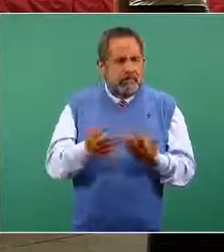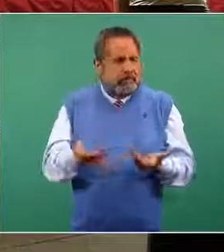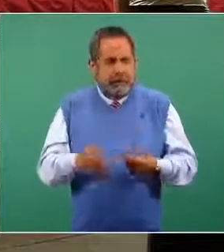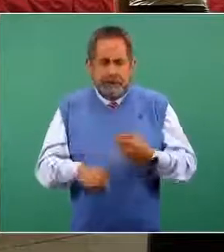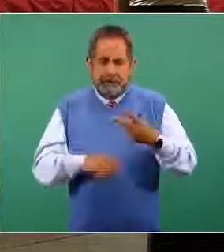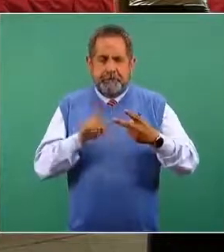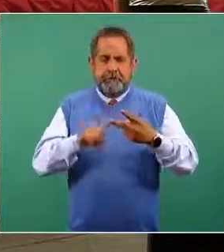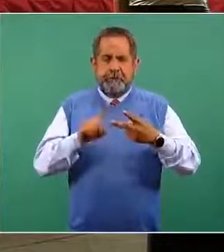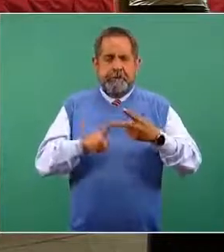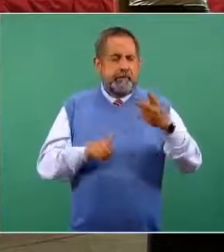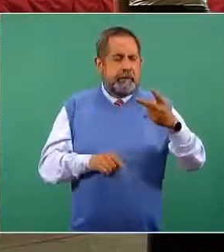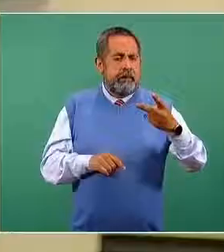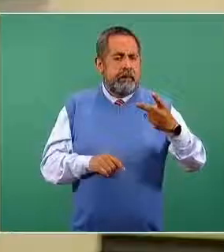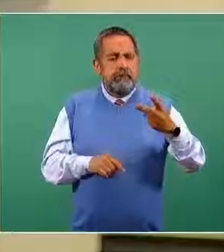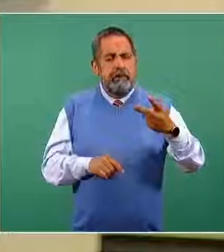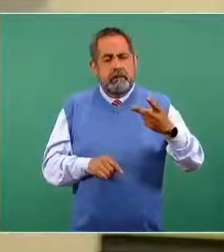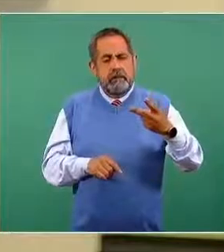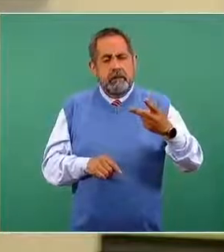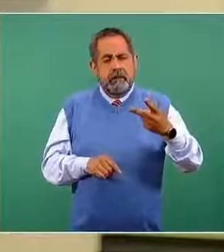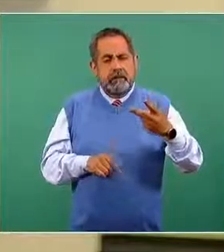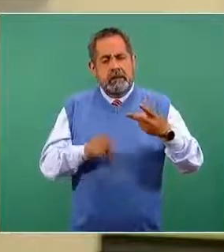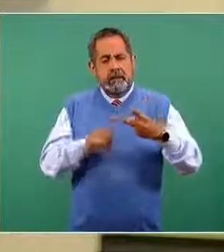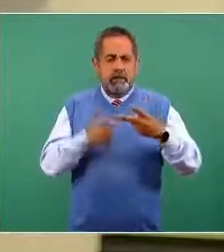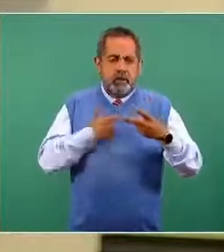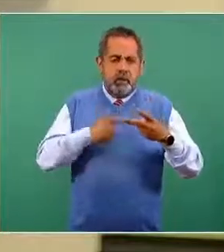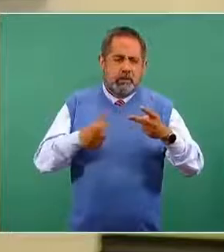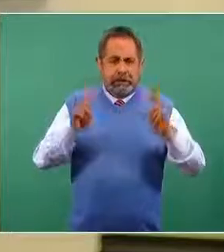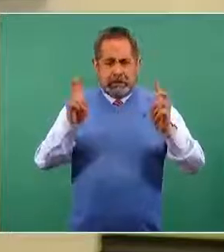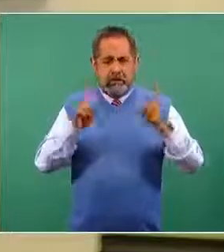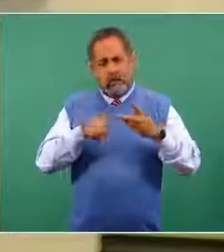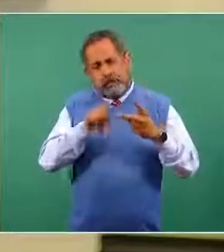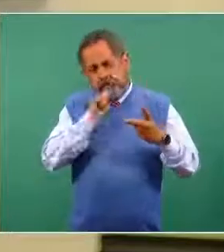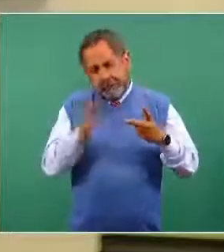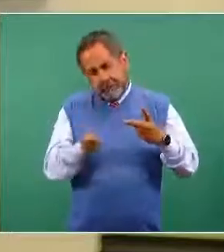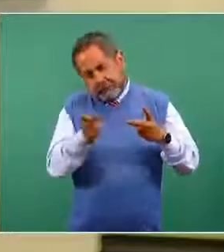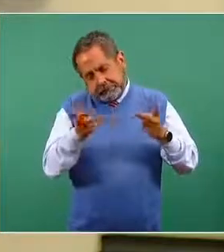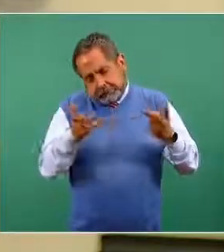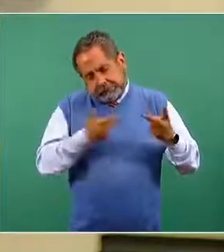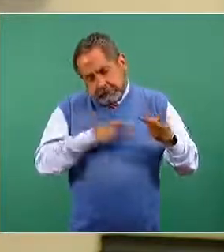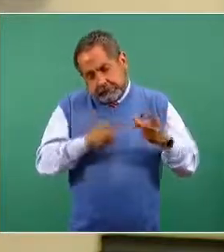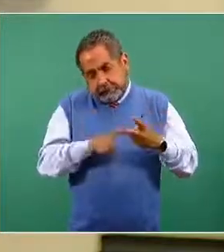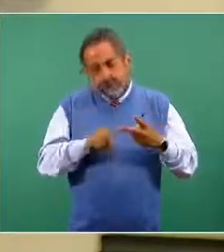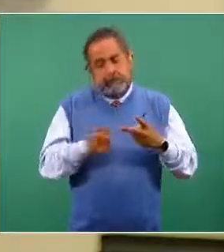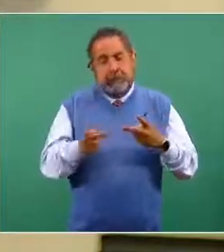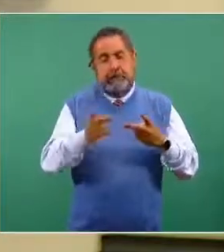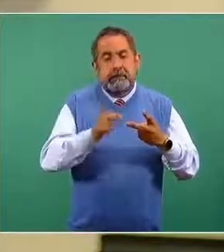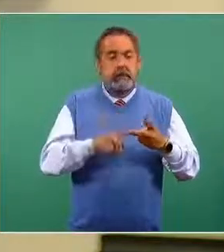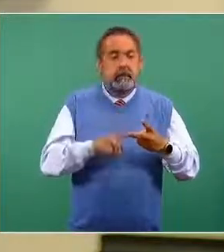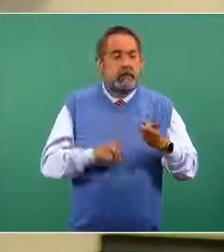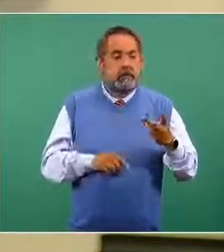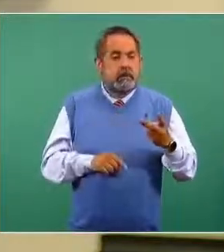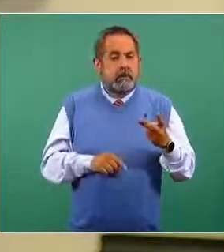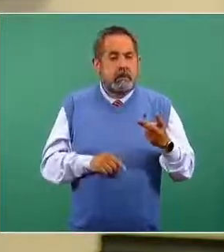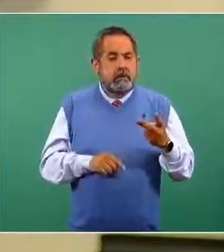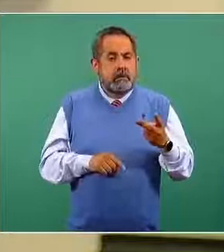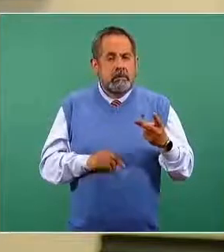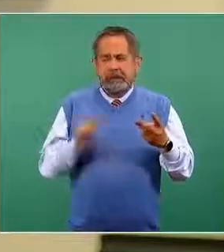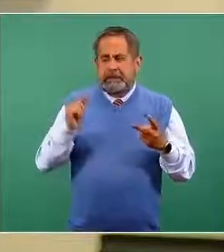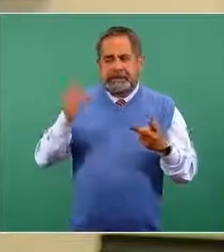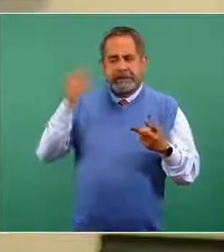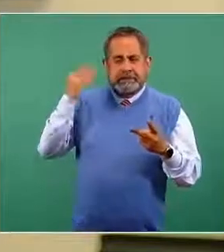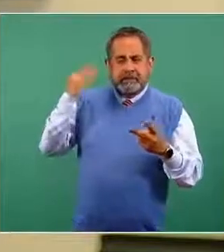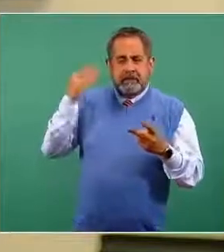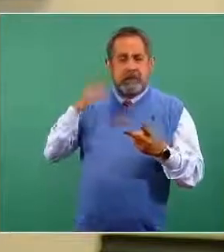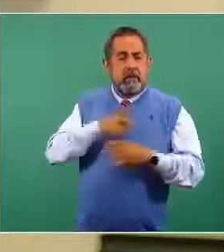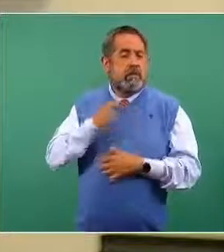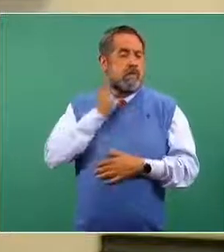una segunda que, bueno, no me gustan mucho esos temas, pero también hay que hacerlos. Allí, hoy, bueno, hace unos días,